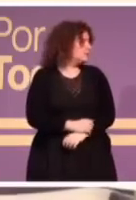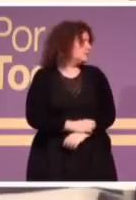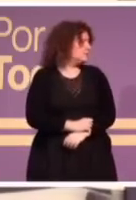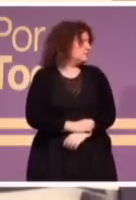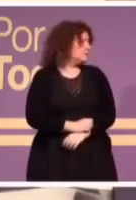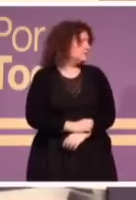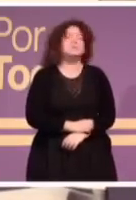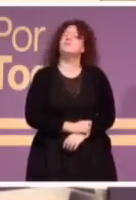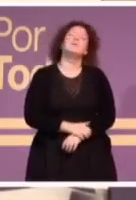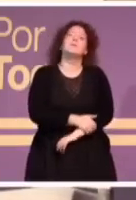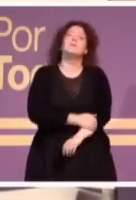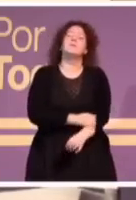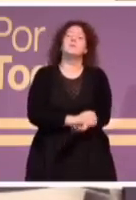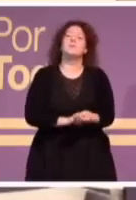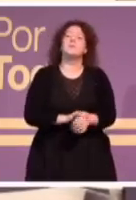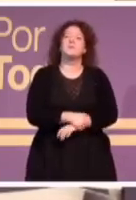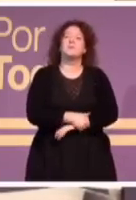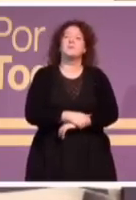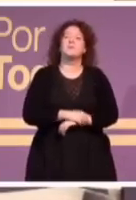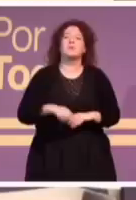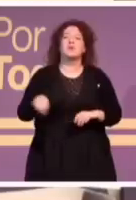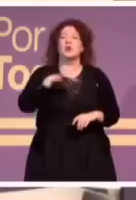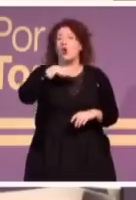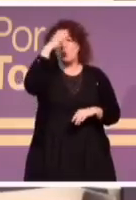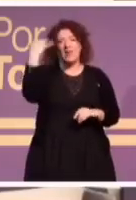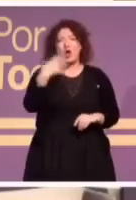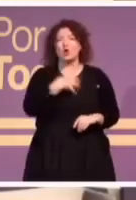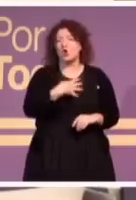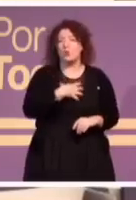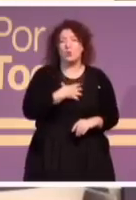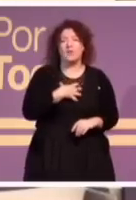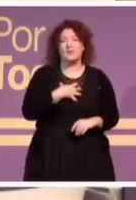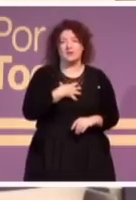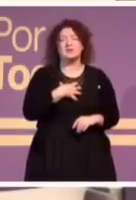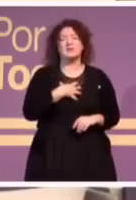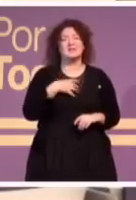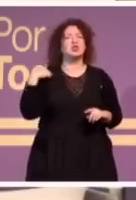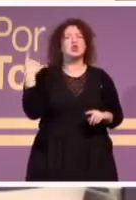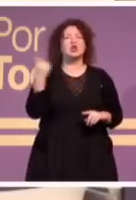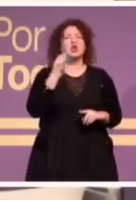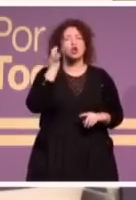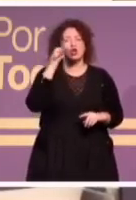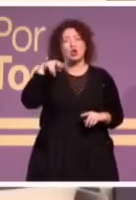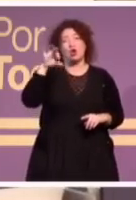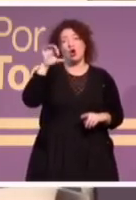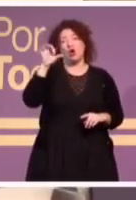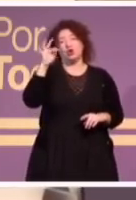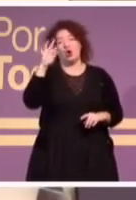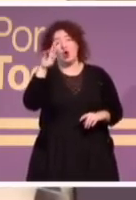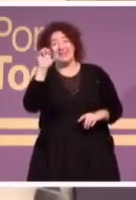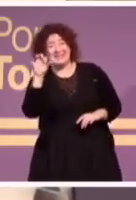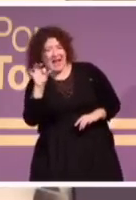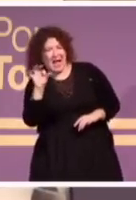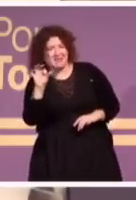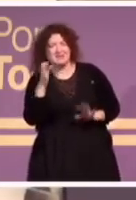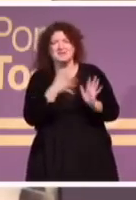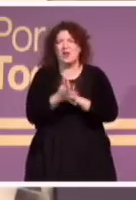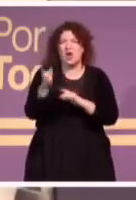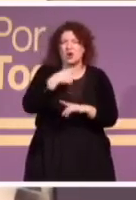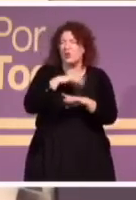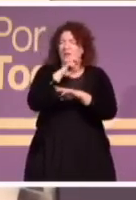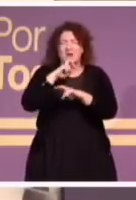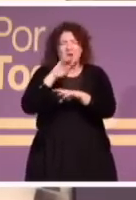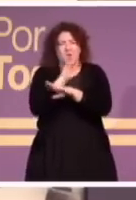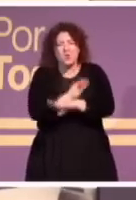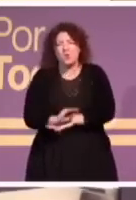Y es importante que no nos olvidemos de ese nosotras, que lo cultivemos, que lo cuidemos.